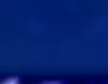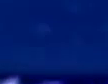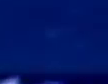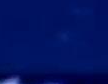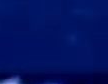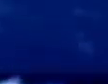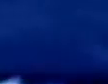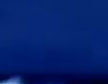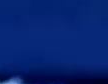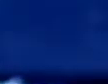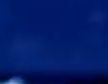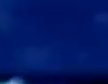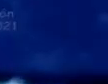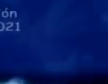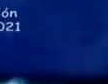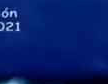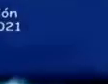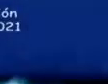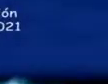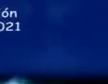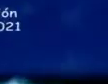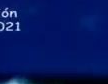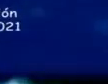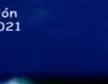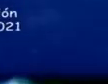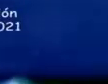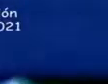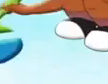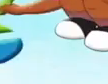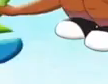Giovanni. quiero verte.